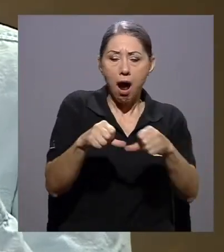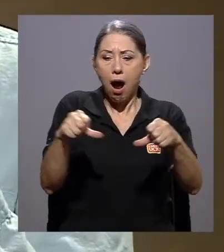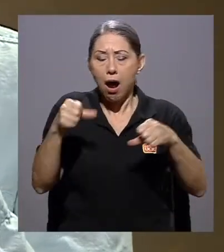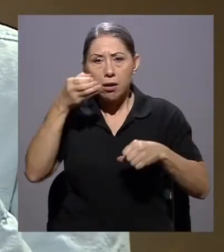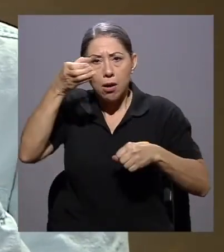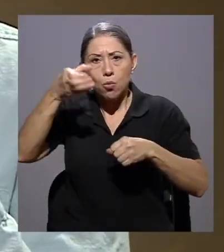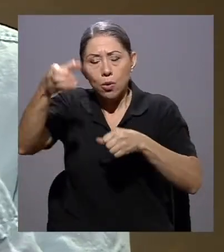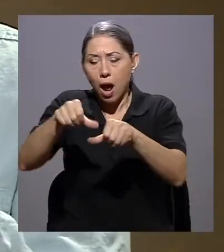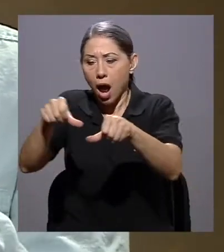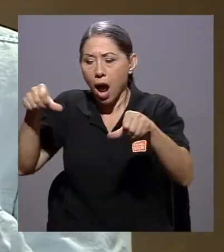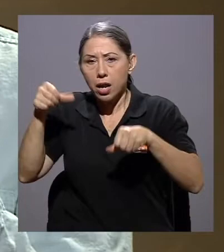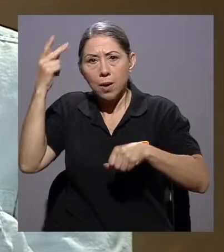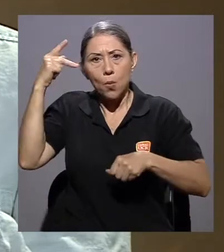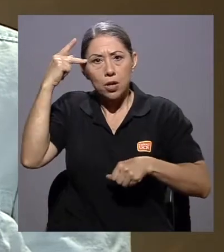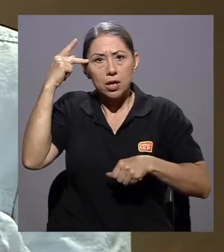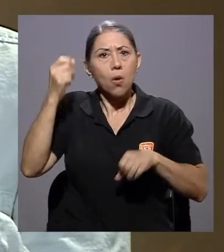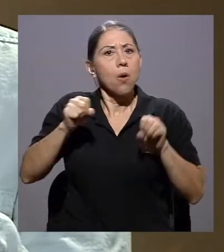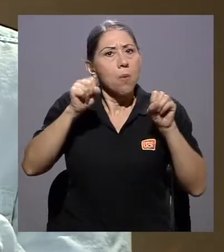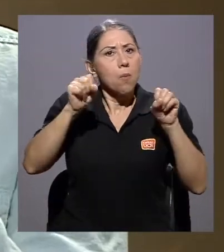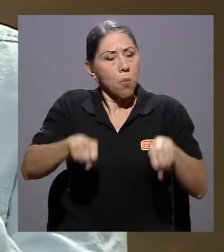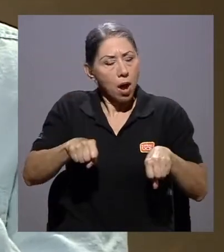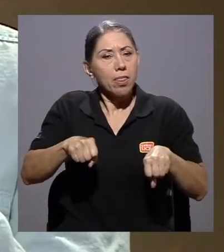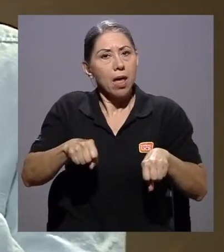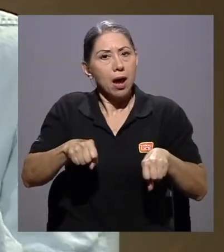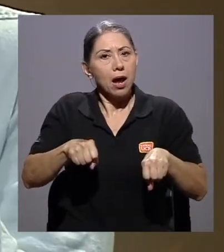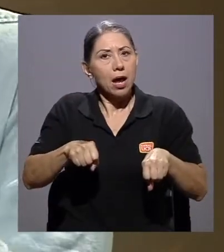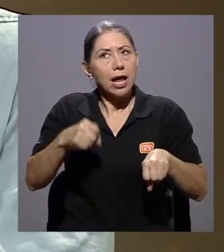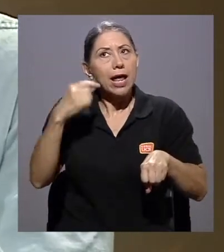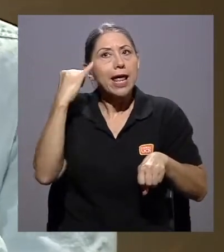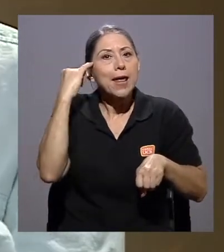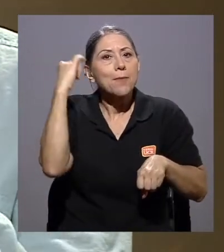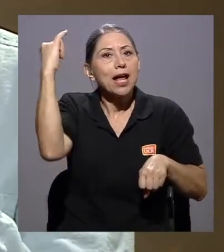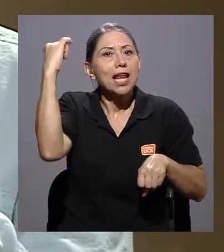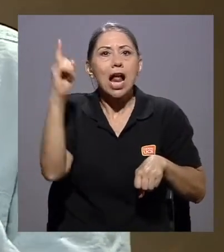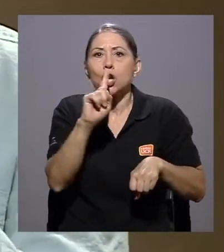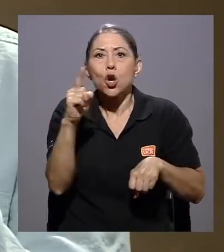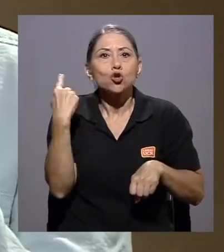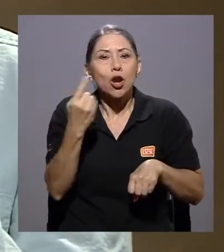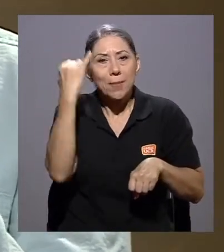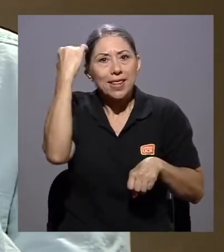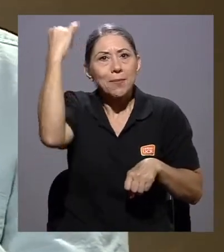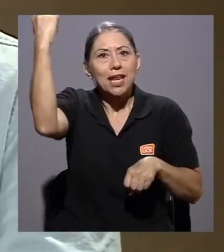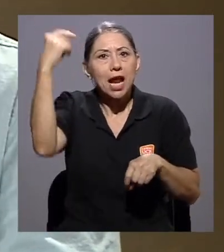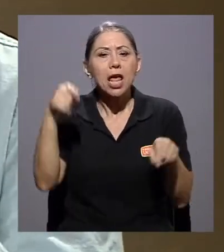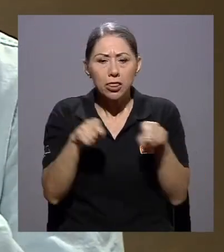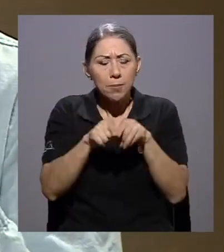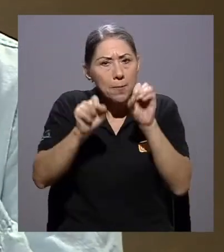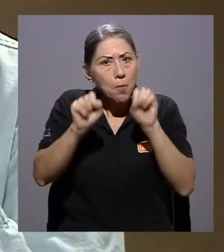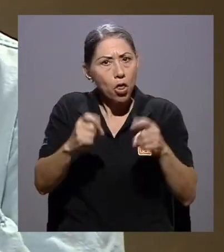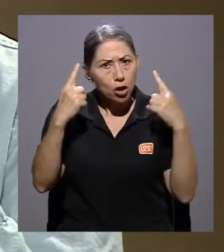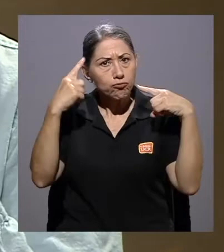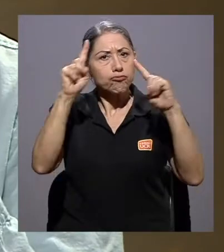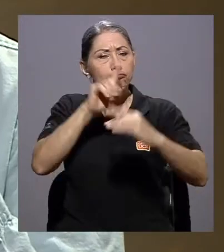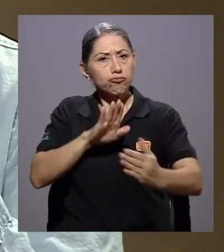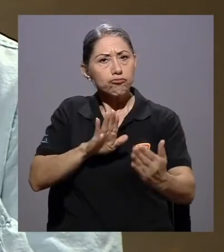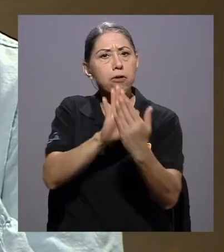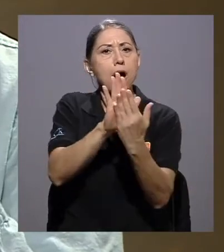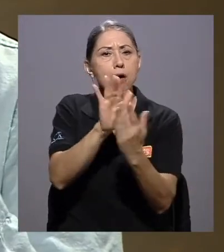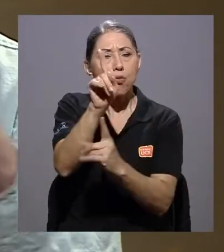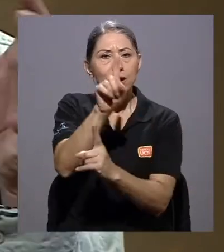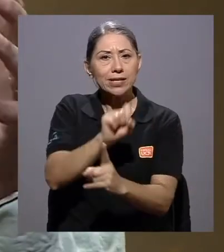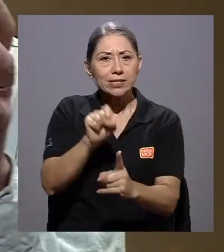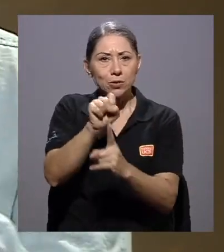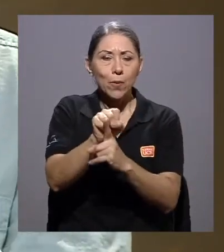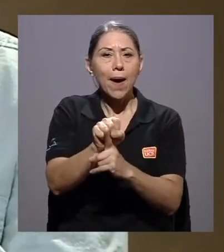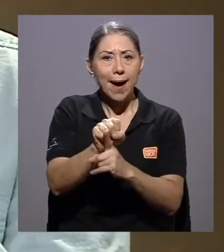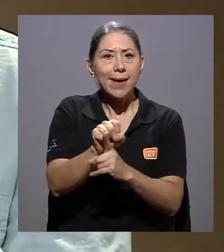político sea posible imaginar, no solo imaginar, sino en efecto hacerle frente a una situación